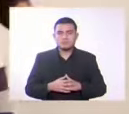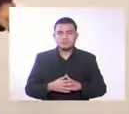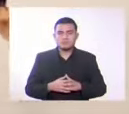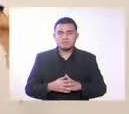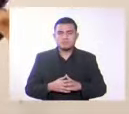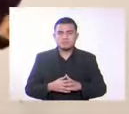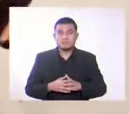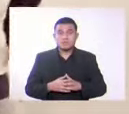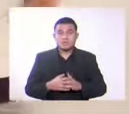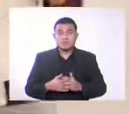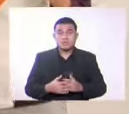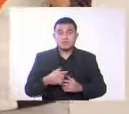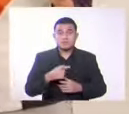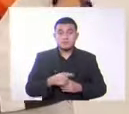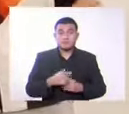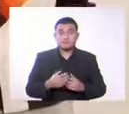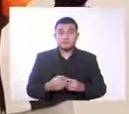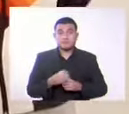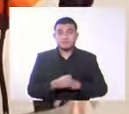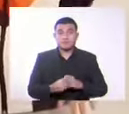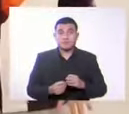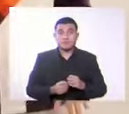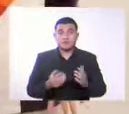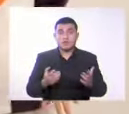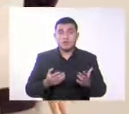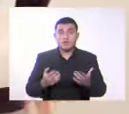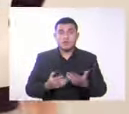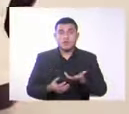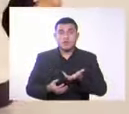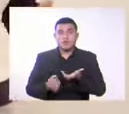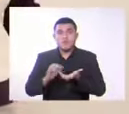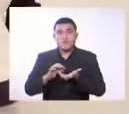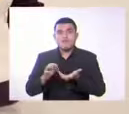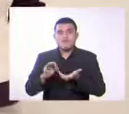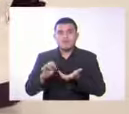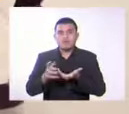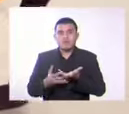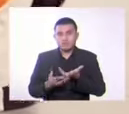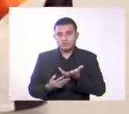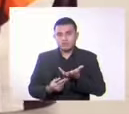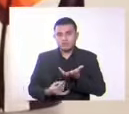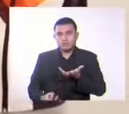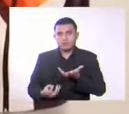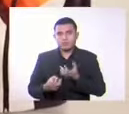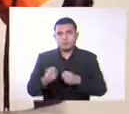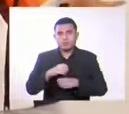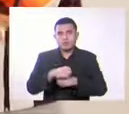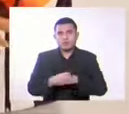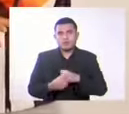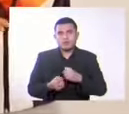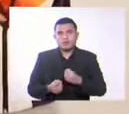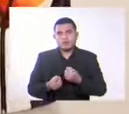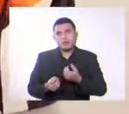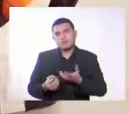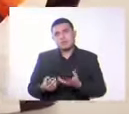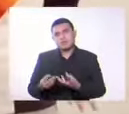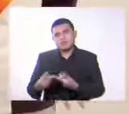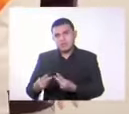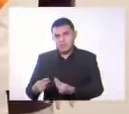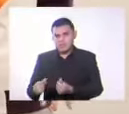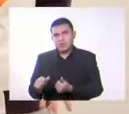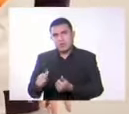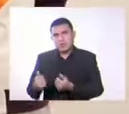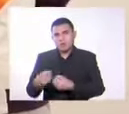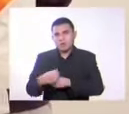Las zeolitas actúan como un filtro, dejando pasar algunas moléculas a través de ella, descomponiéndose en otras moléculas. Y se